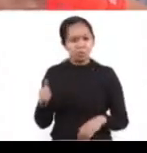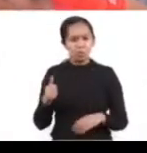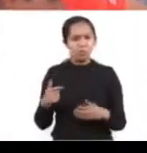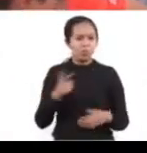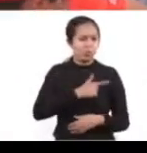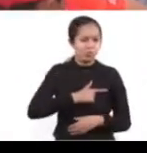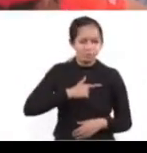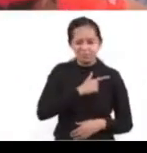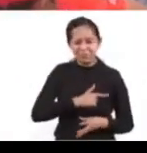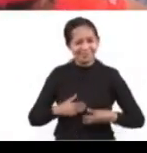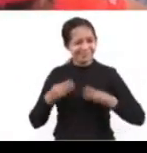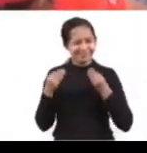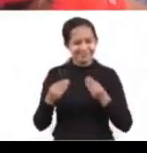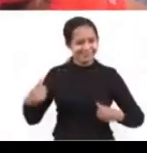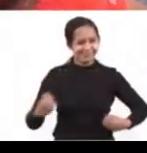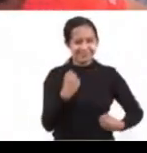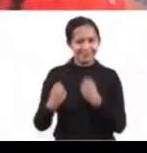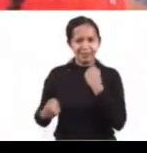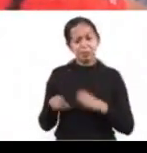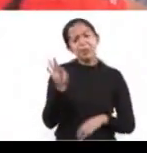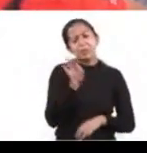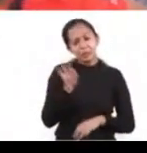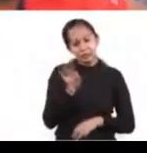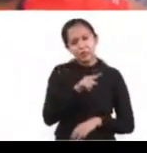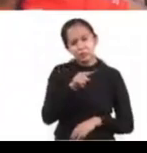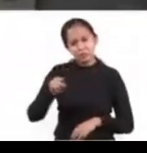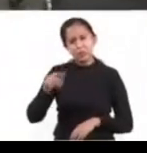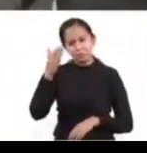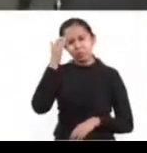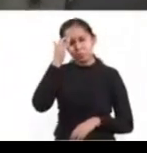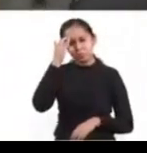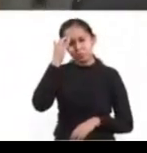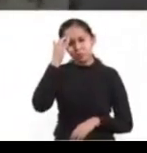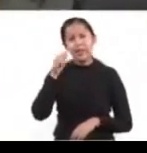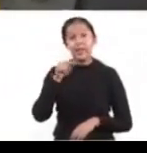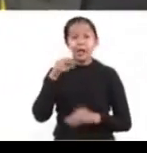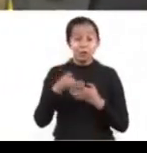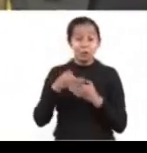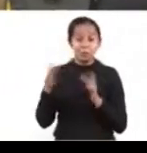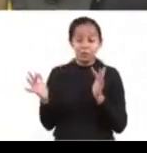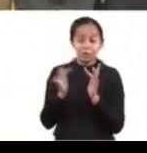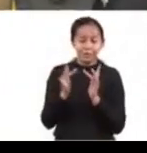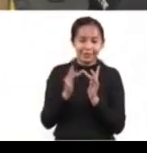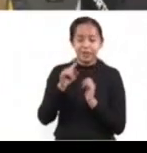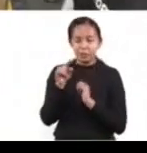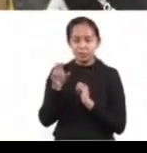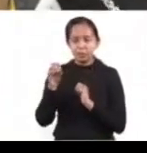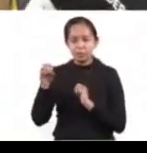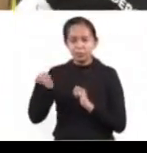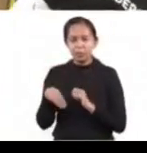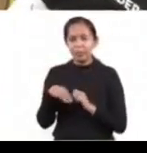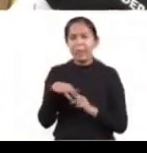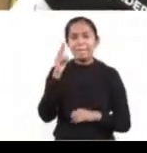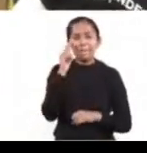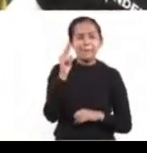aficionado al boxeo, que sin duda alguna ustedes lo van a reconocer. Él los está viendo en línea en estos momentos y los está viendo